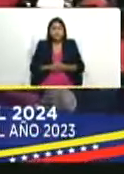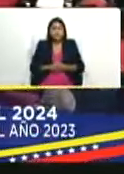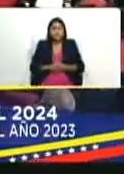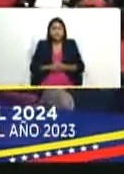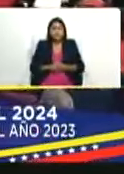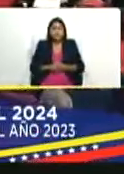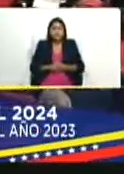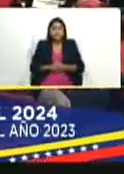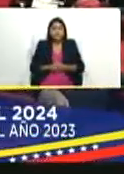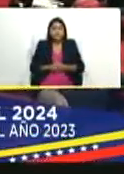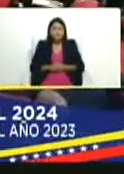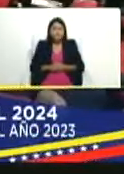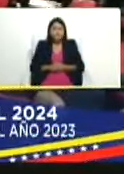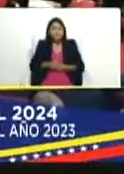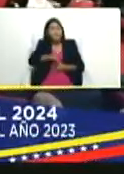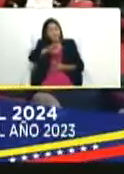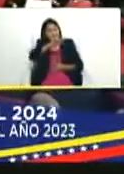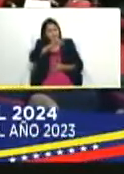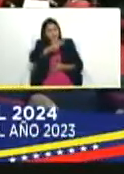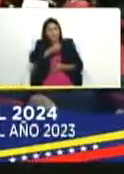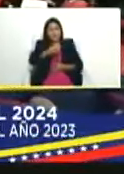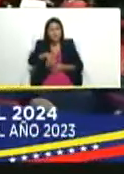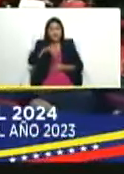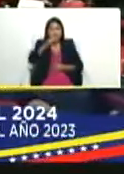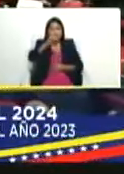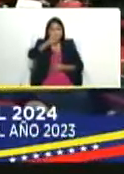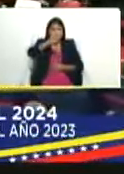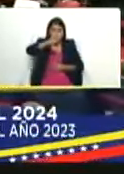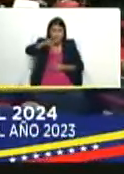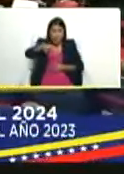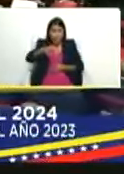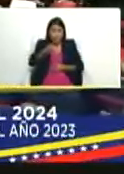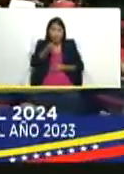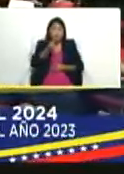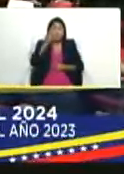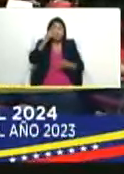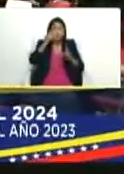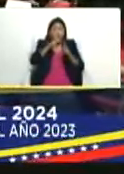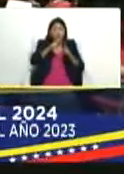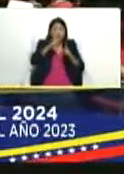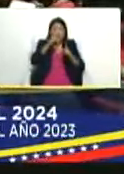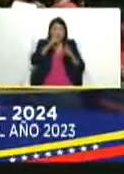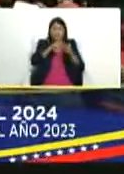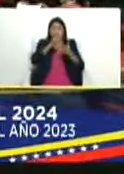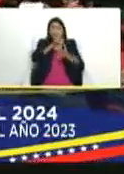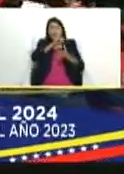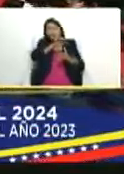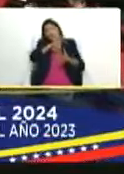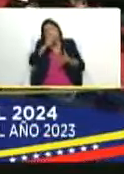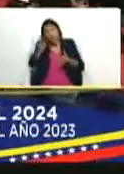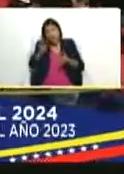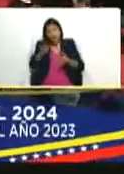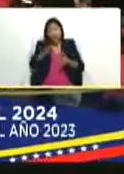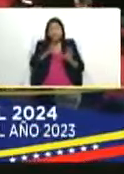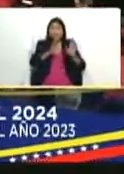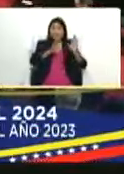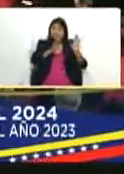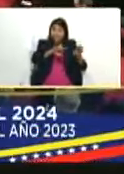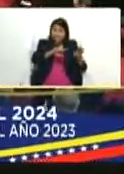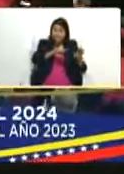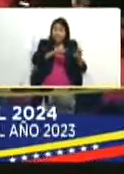Lo decía la presidenta del Tribunal Supremo de Justicia, retos para el año 2024, fortalecer